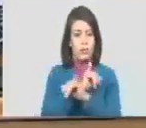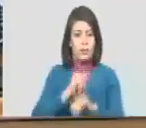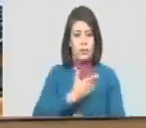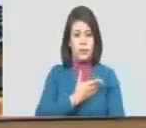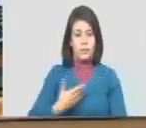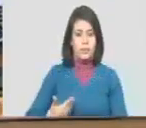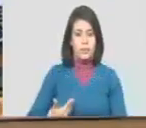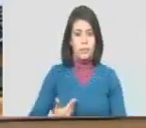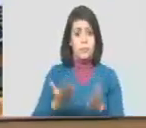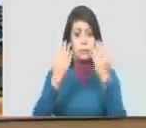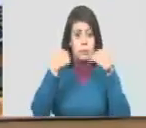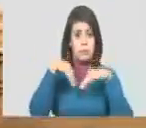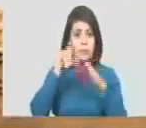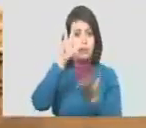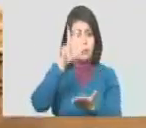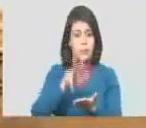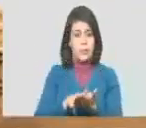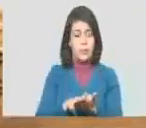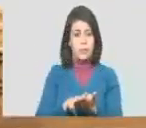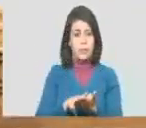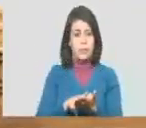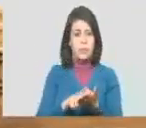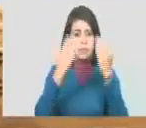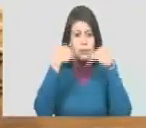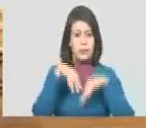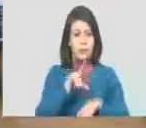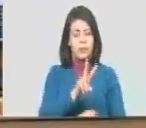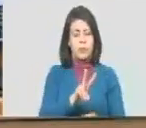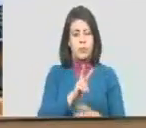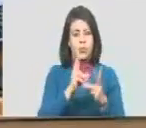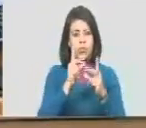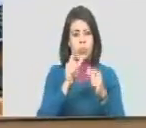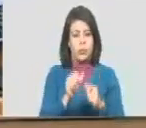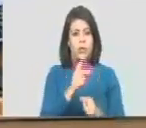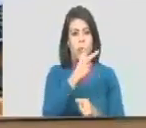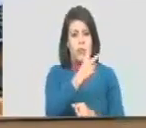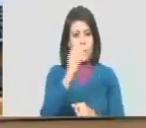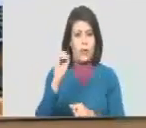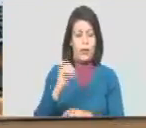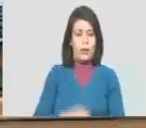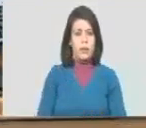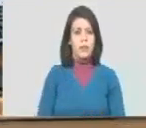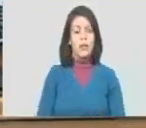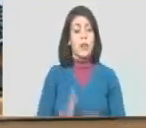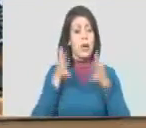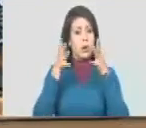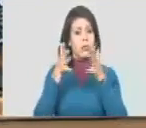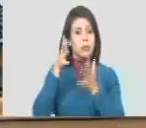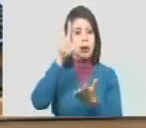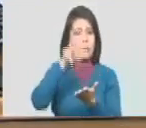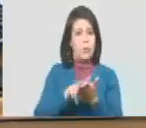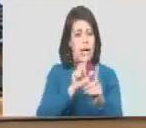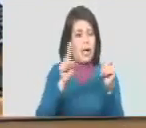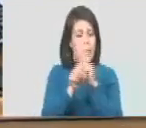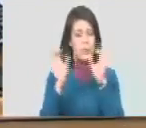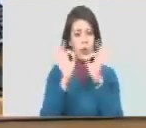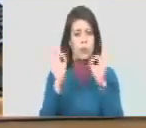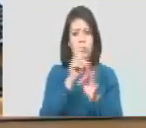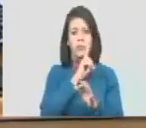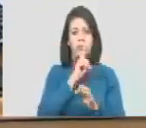señor presidente. En consideración. Aprobado. Siguiente. 30º. Se sugiere aprobar sin modificación